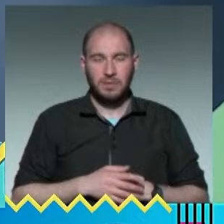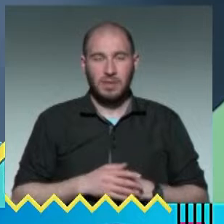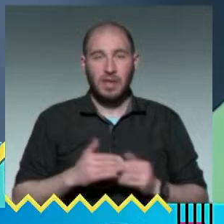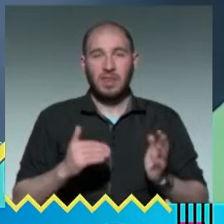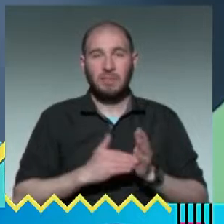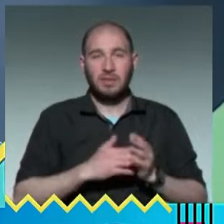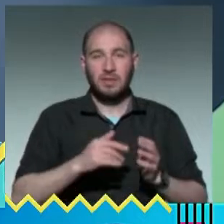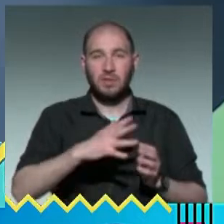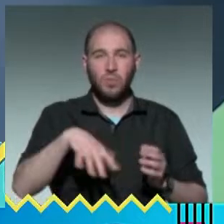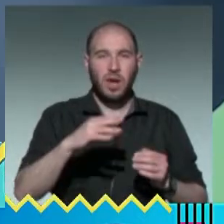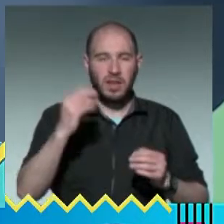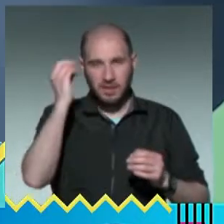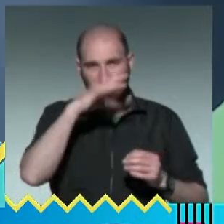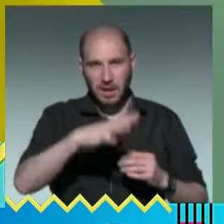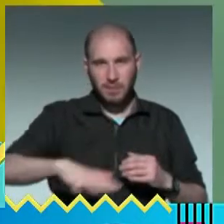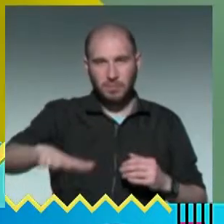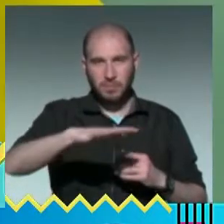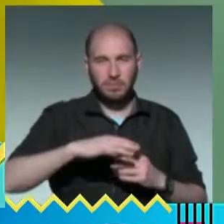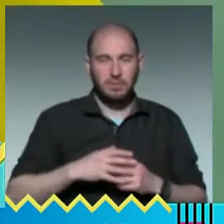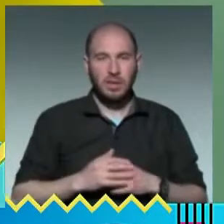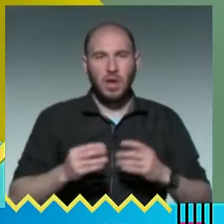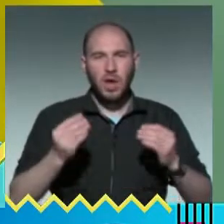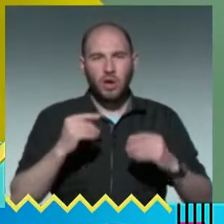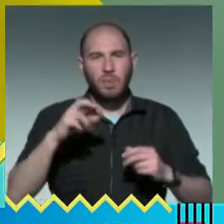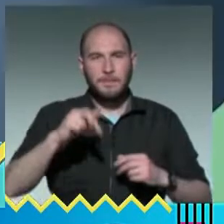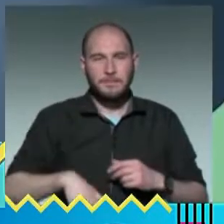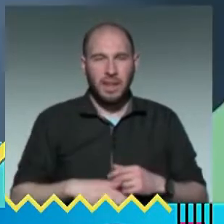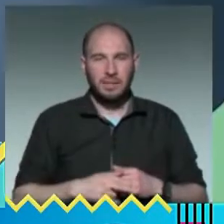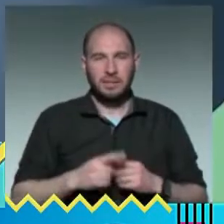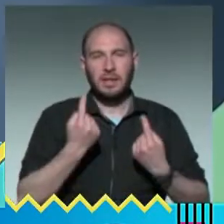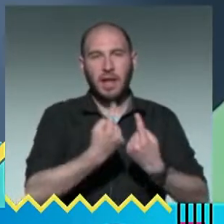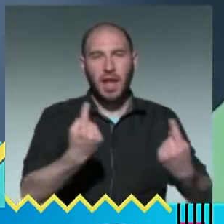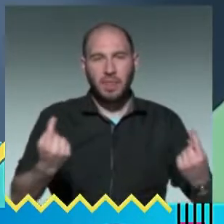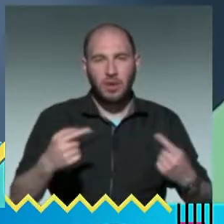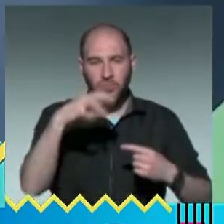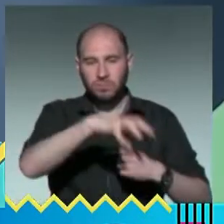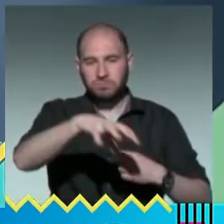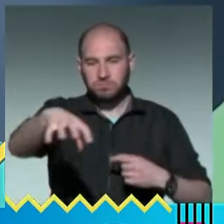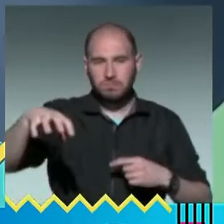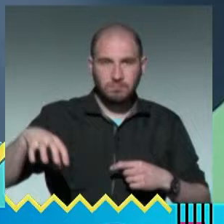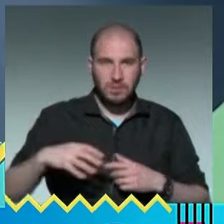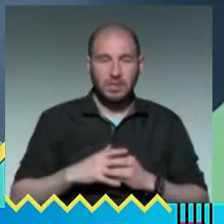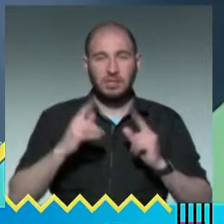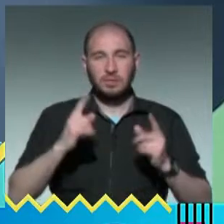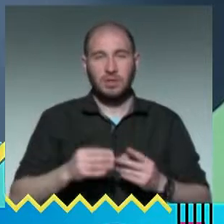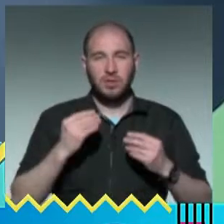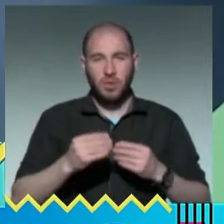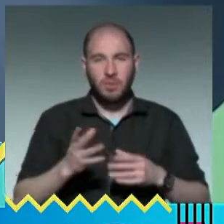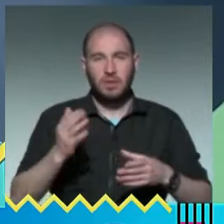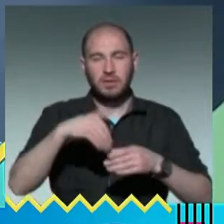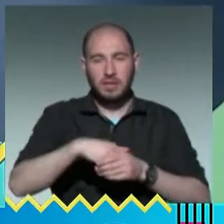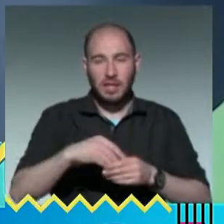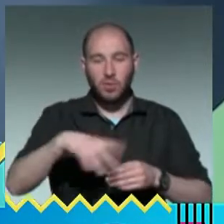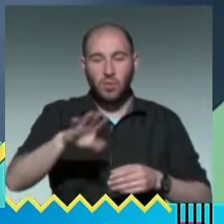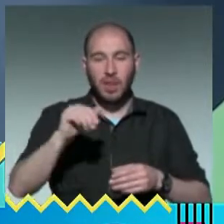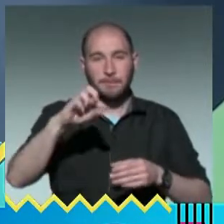de los oasis que tiene, digamos, cómo vamos a planificar cada uno de esos oasis y cómo insertamos dentro de